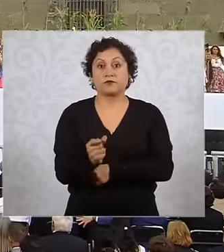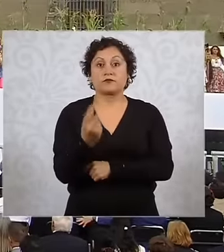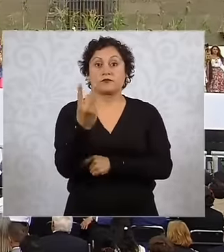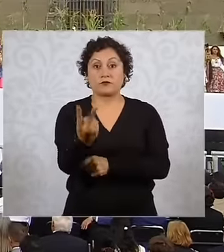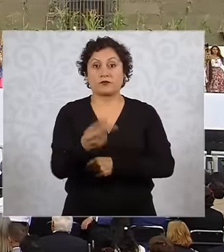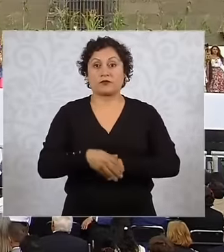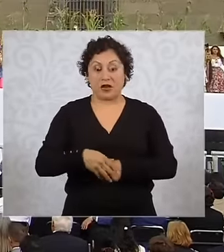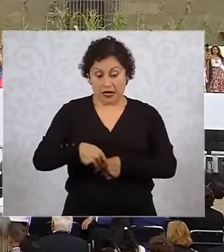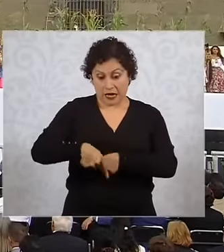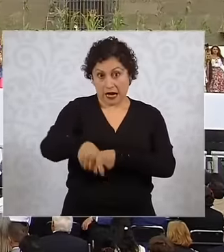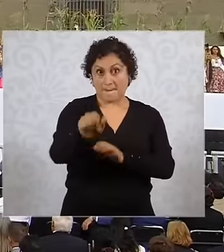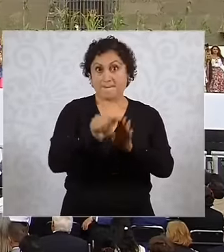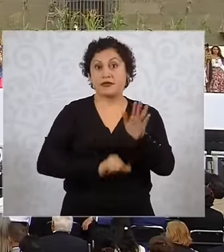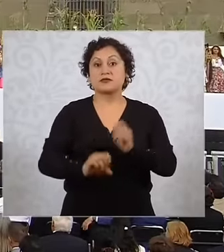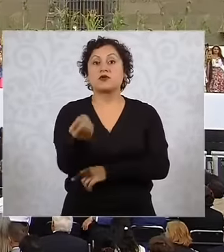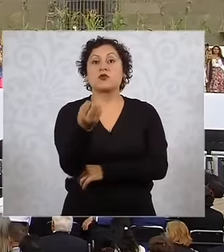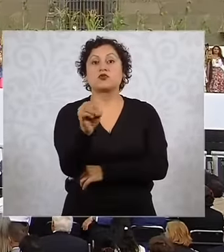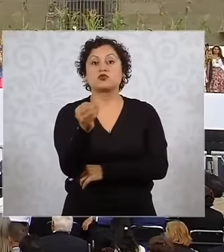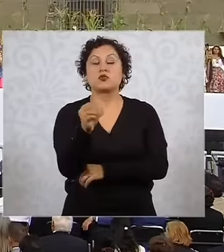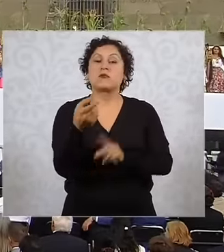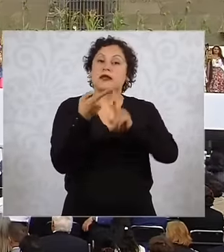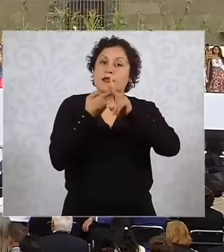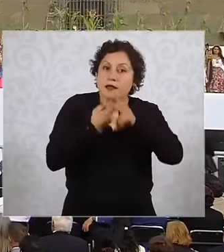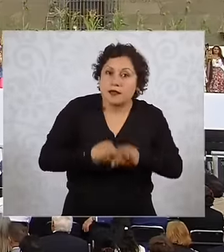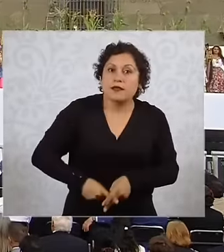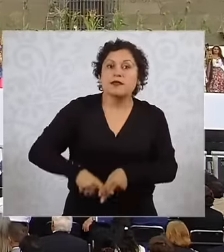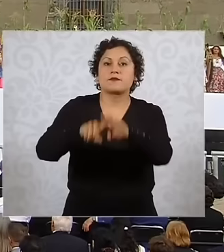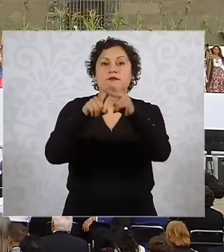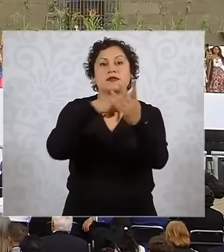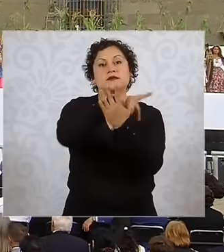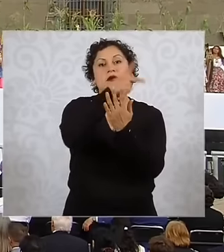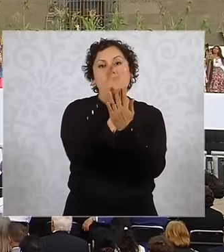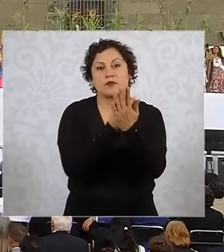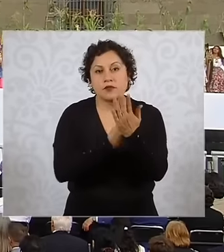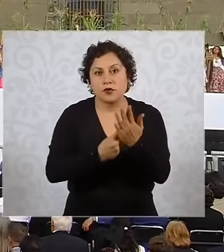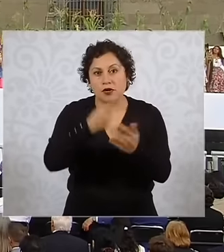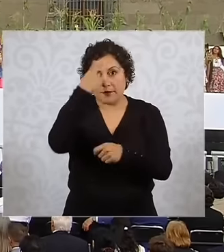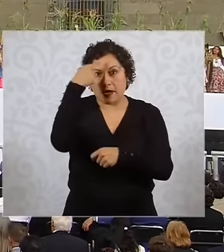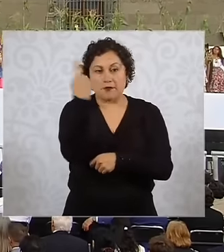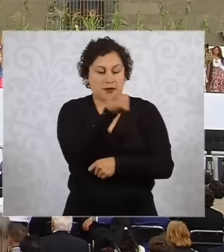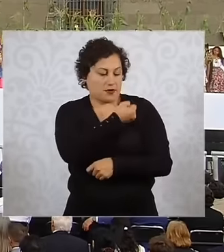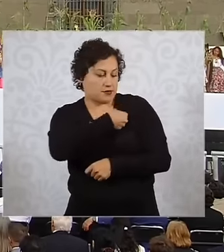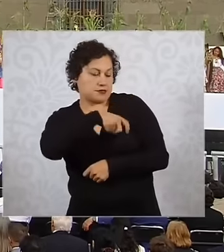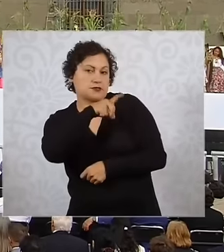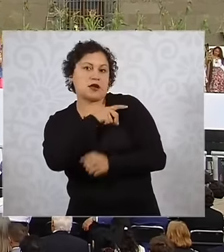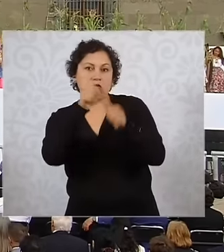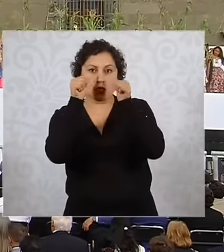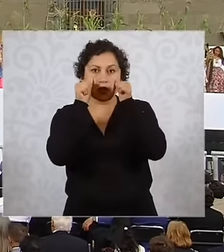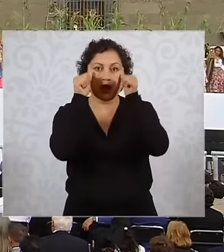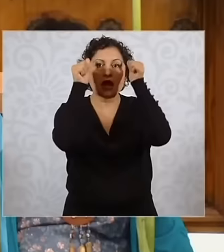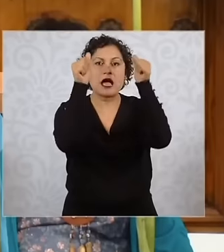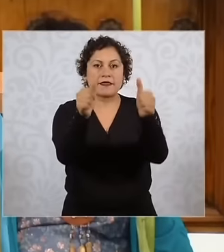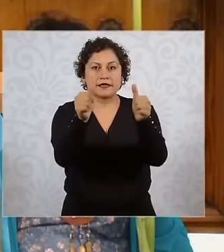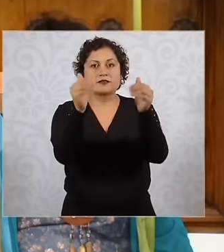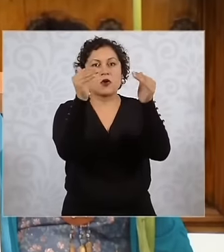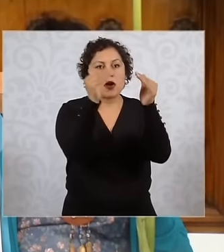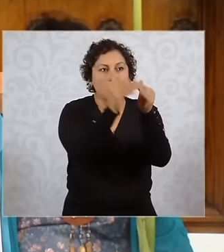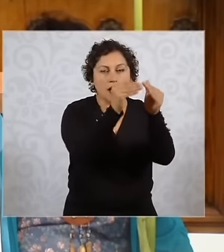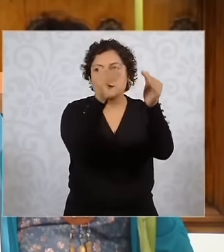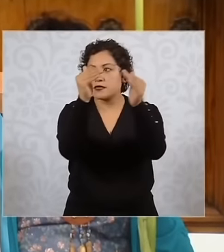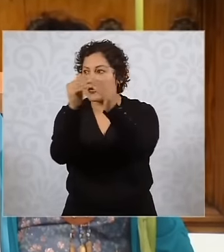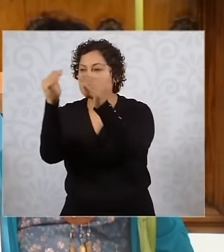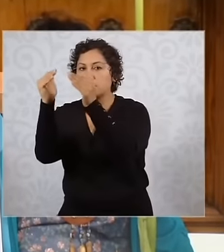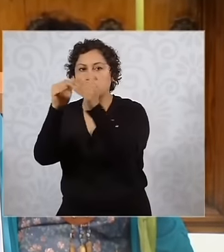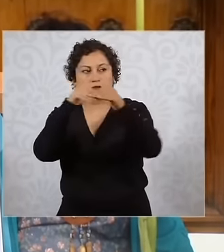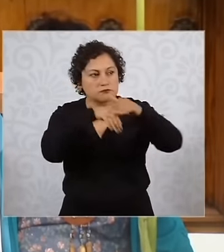octubre también iniciaremos con el programa de atención a la salud, casa por casa a los adultos